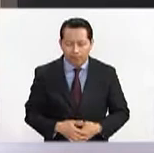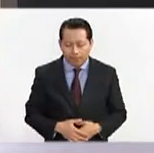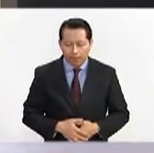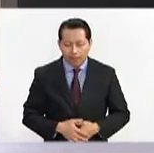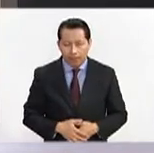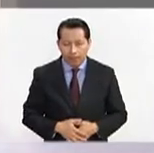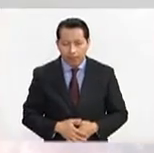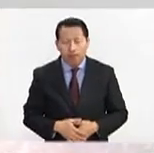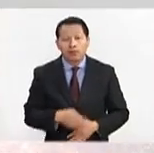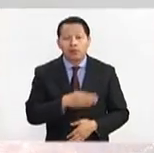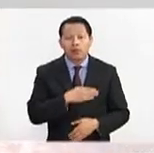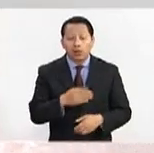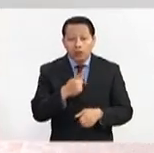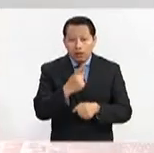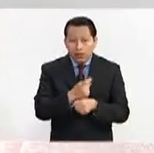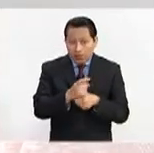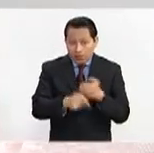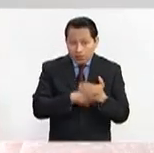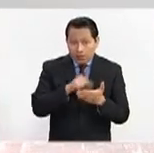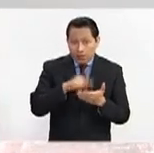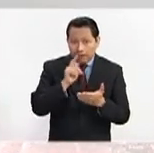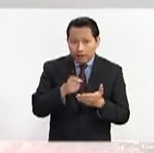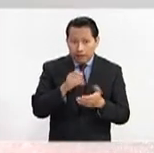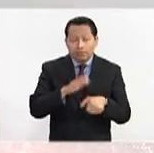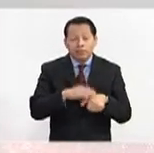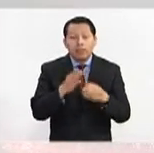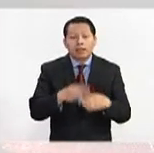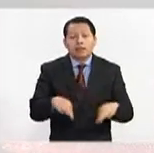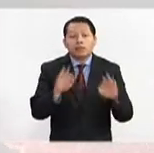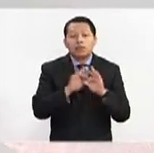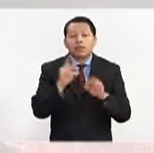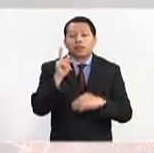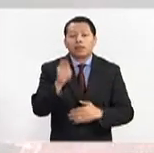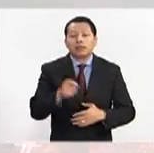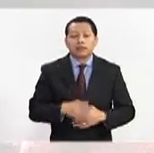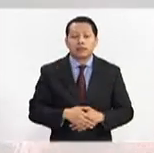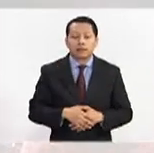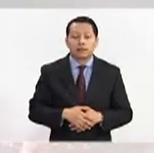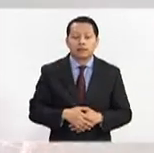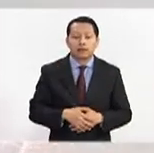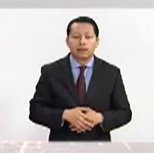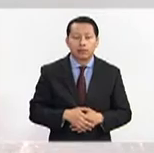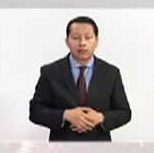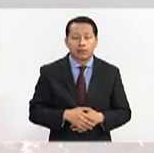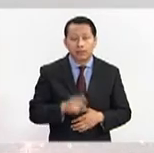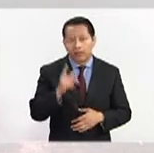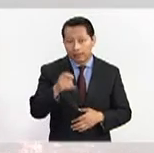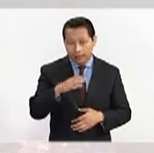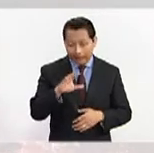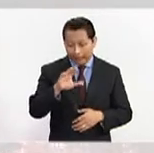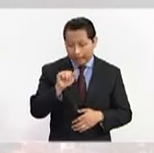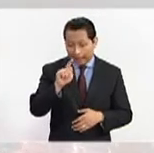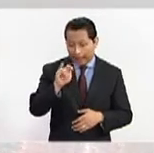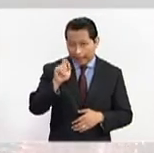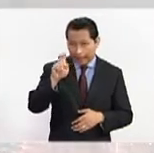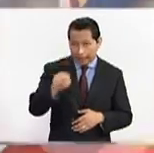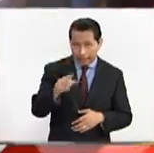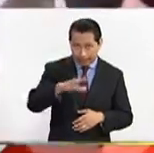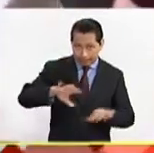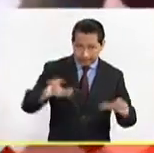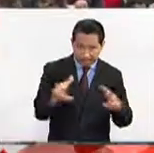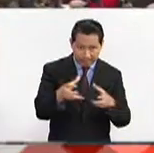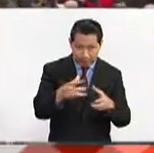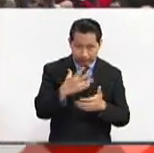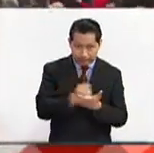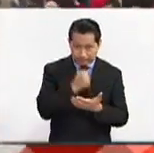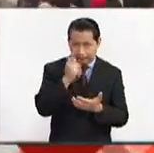Bueno, pues en primer lugar yo creo que habría que decir que lo más importante es que los independentistas catalanes han ganado una batalla, la batalla